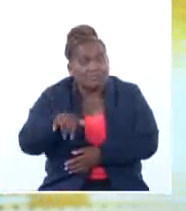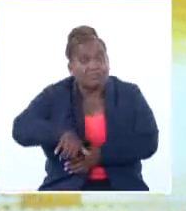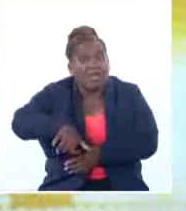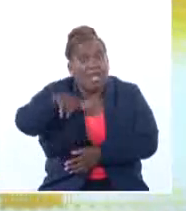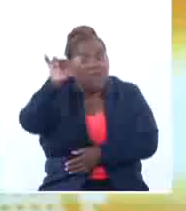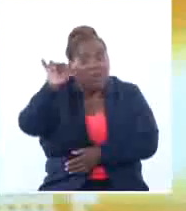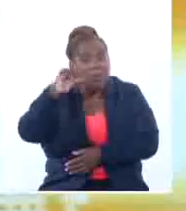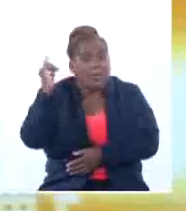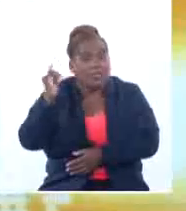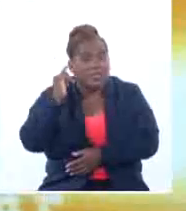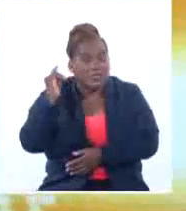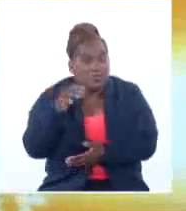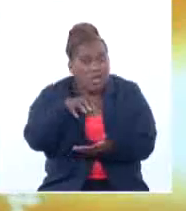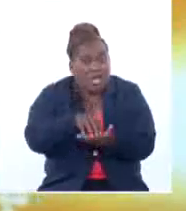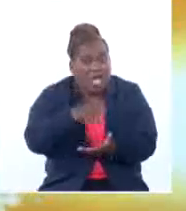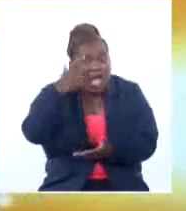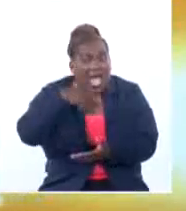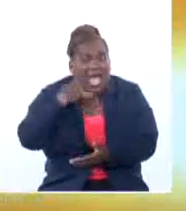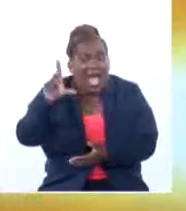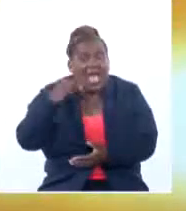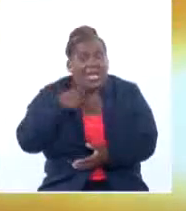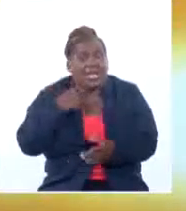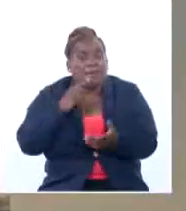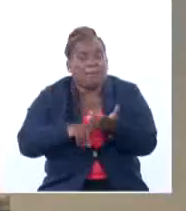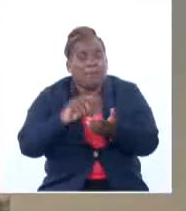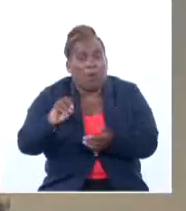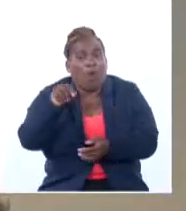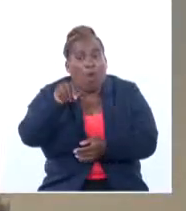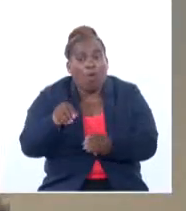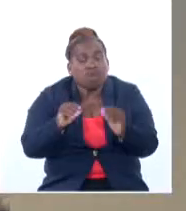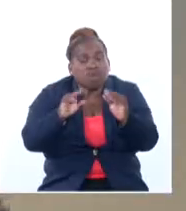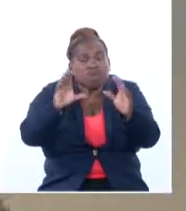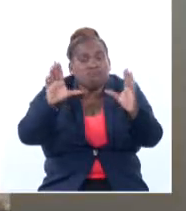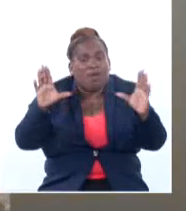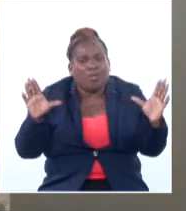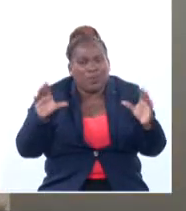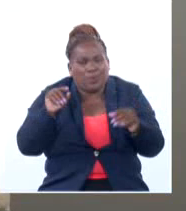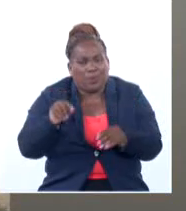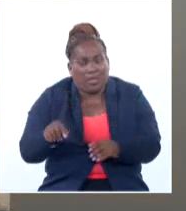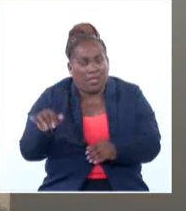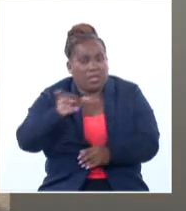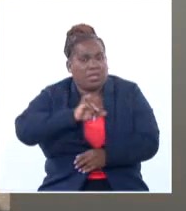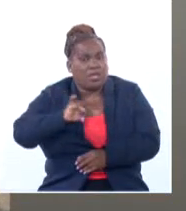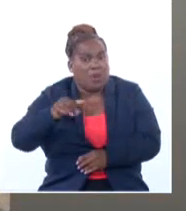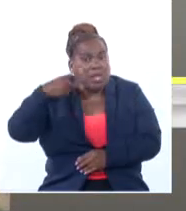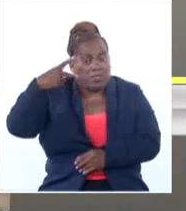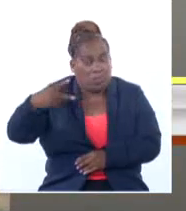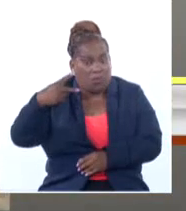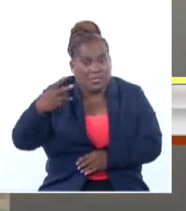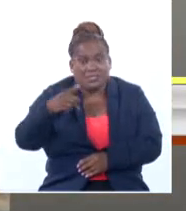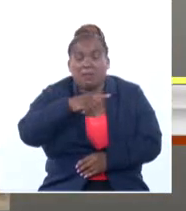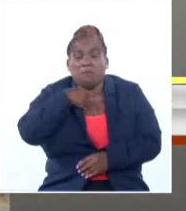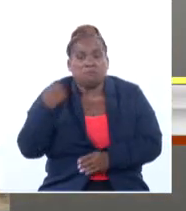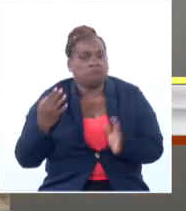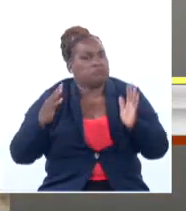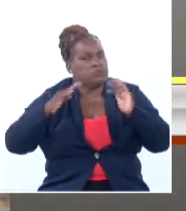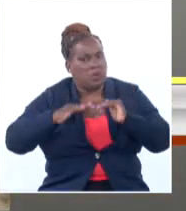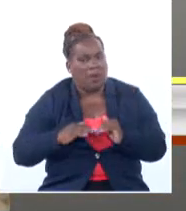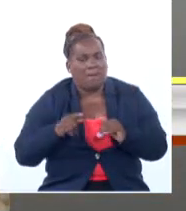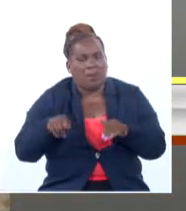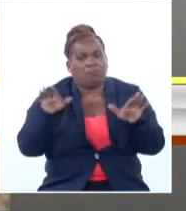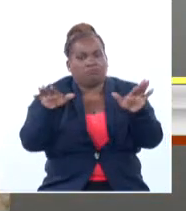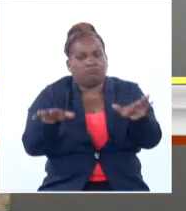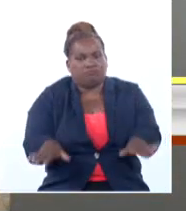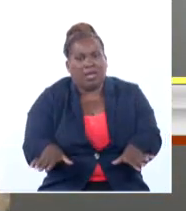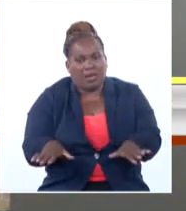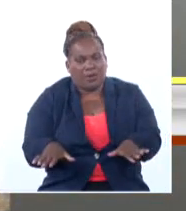internacional de la ciudad de Alepo, el más reciente en la madrugada de hoy. Este, como el anterior, no ocasionó víctimas, pero paralizó las operaciones